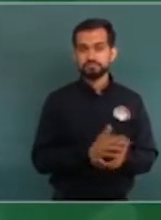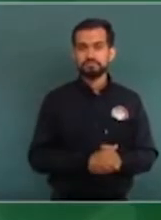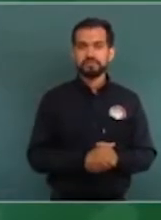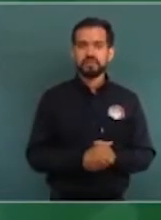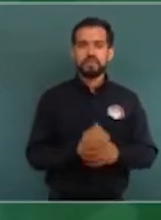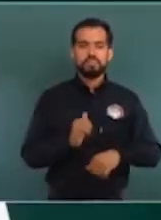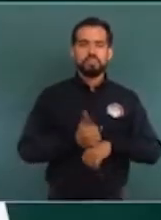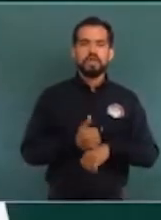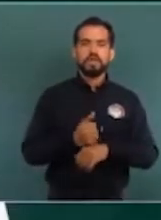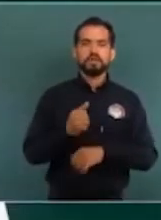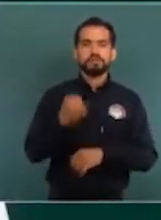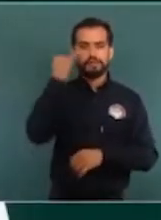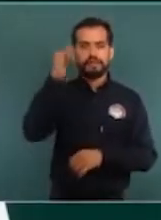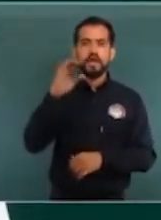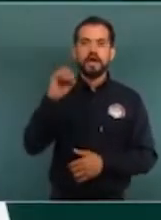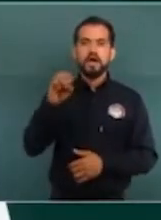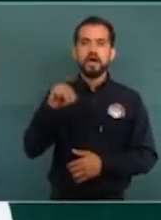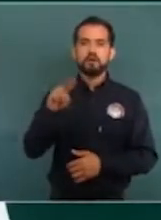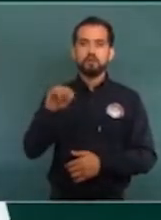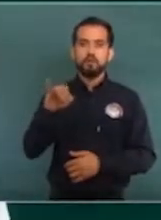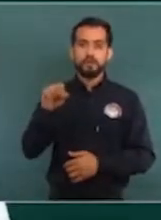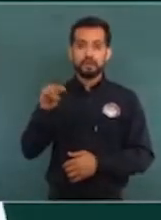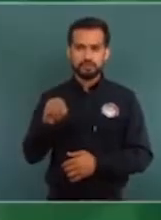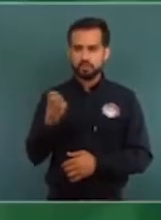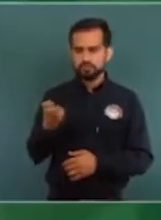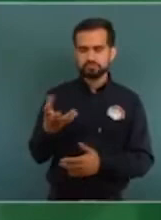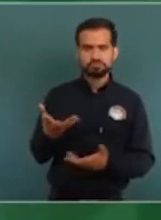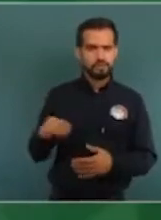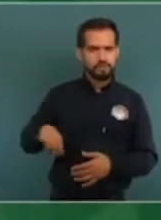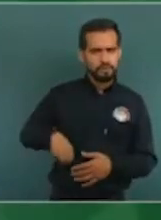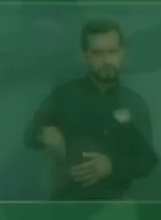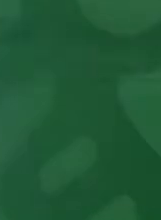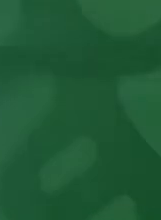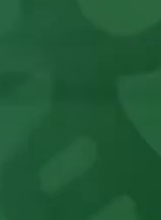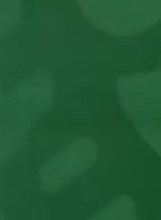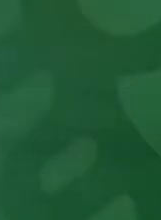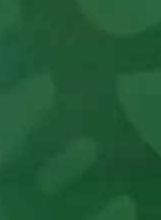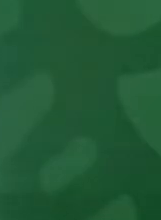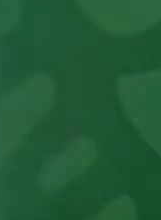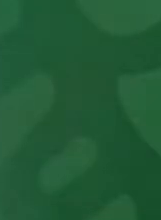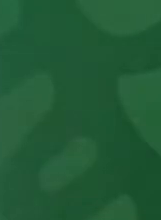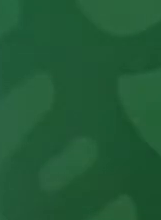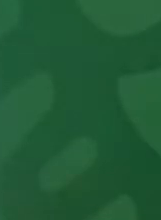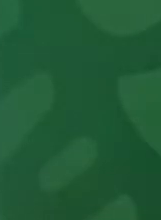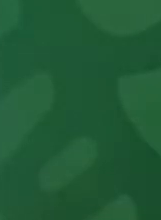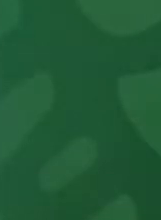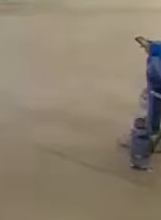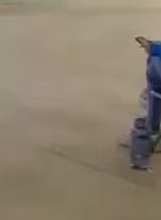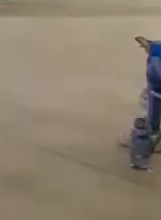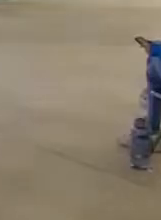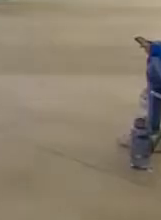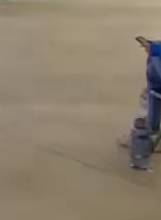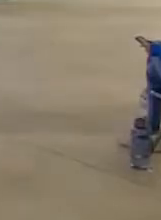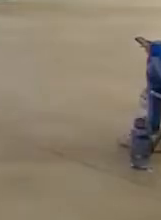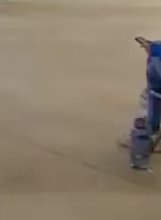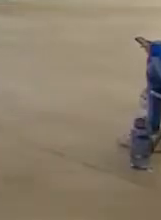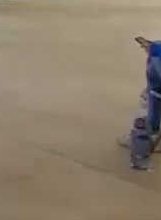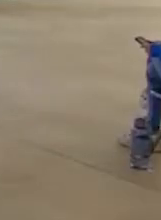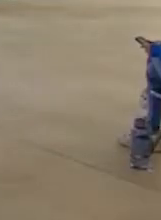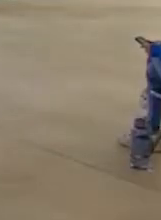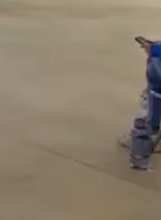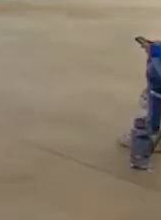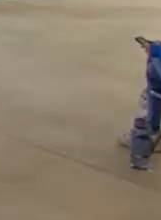estableciendo el comunismo. Es interesante este tema, porque incluso se lo atribuyen a